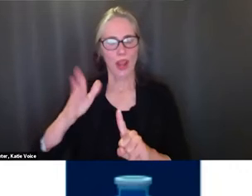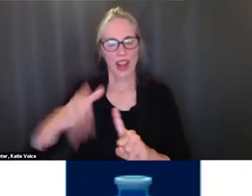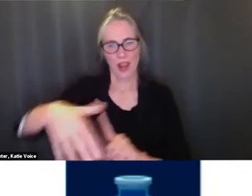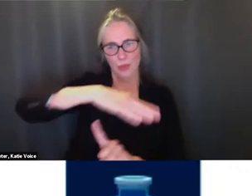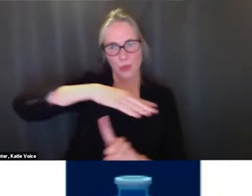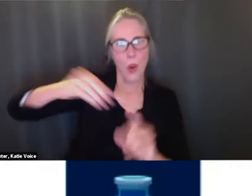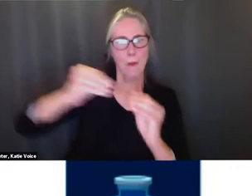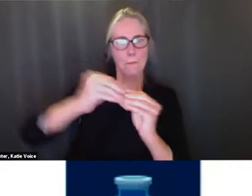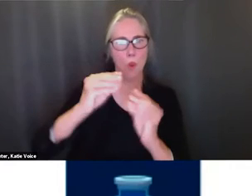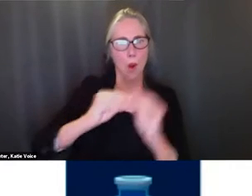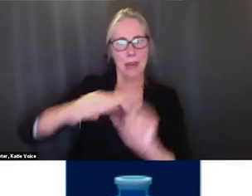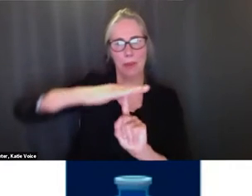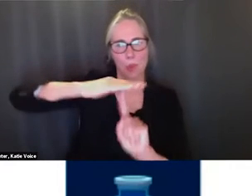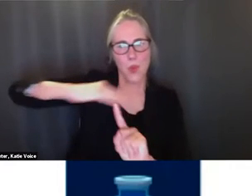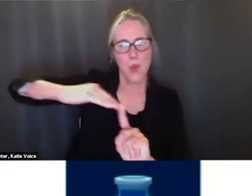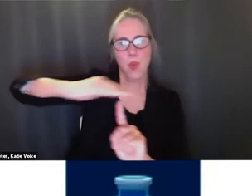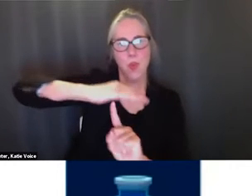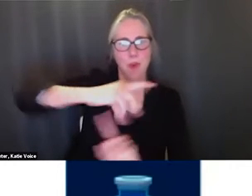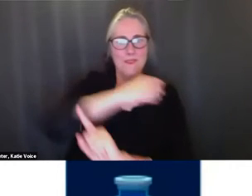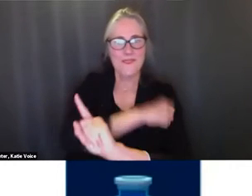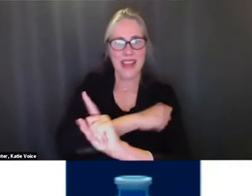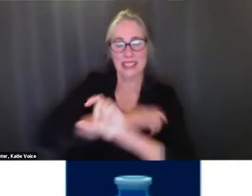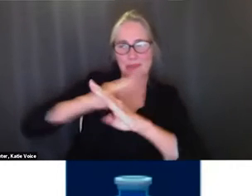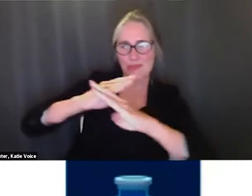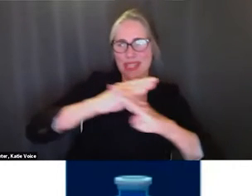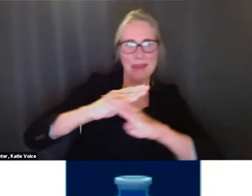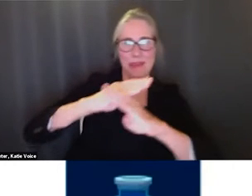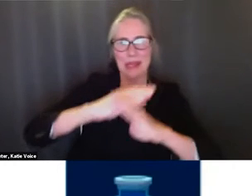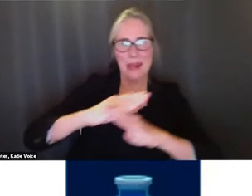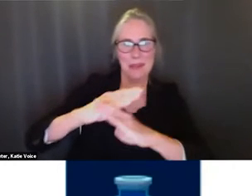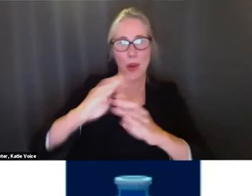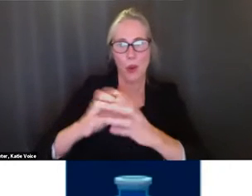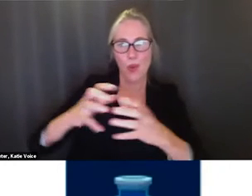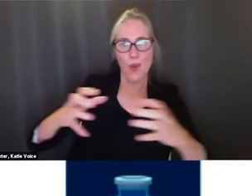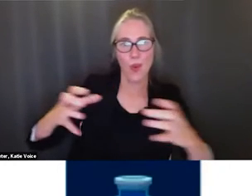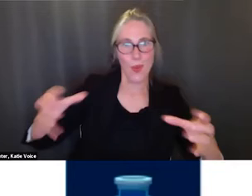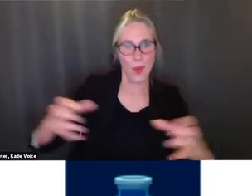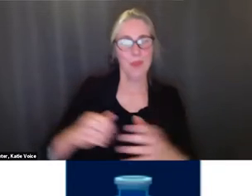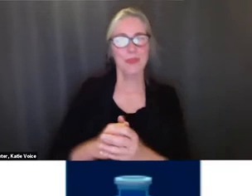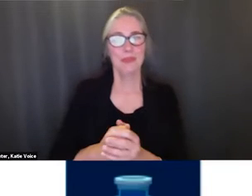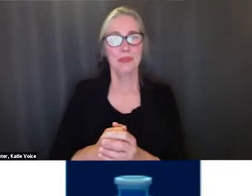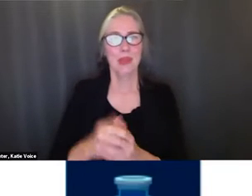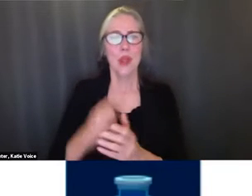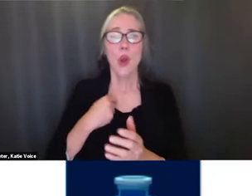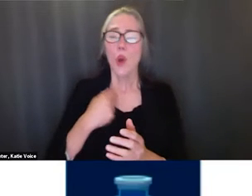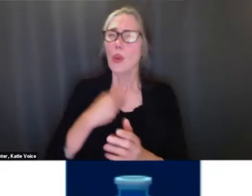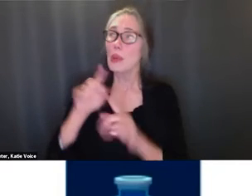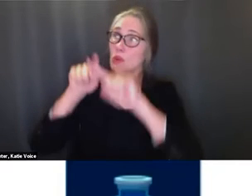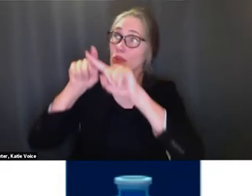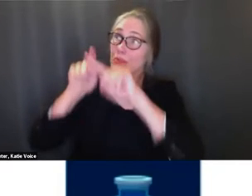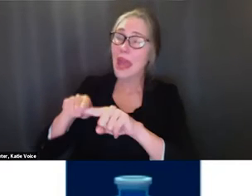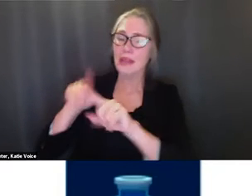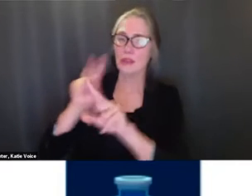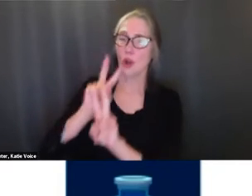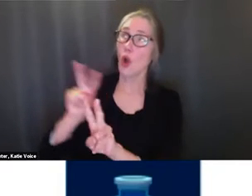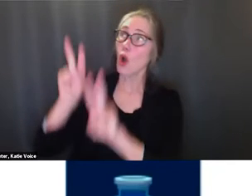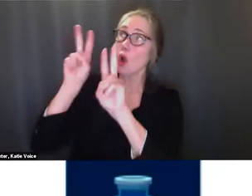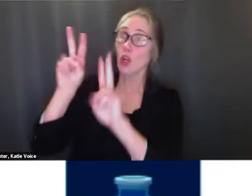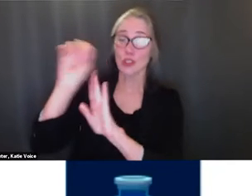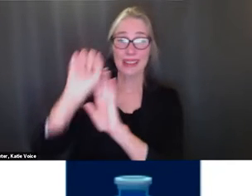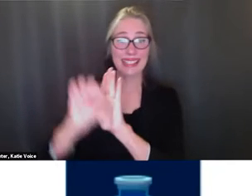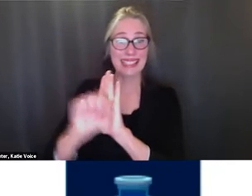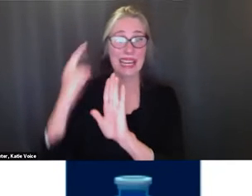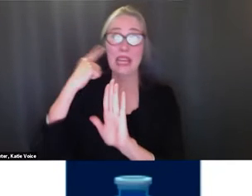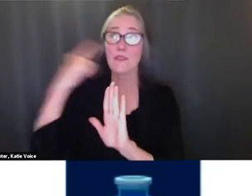trabajando en las vacunas, vamos a estar buscando que el Estado nos apoye y nos monitoree. Y como dijo Susan, estamos